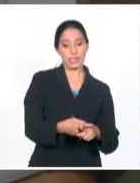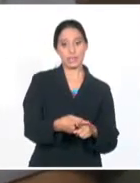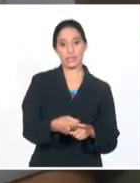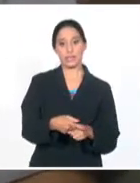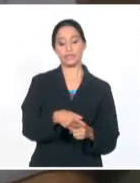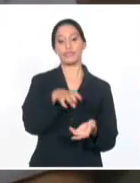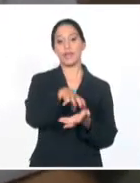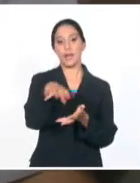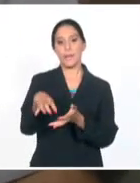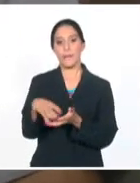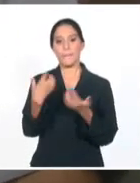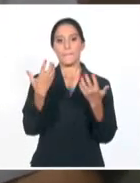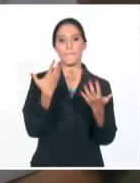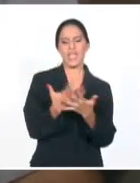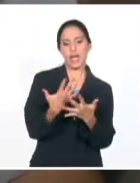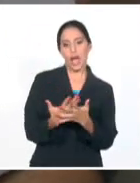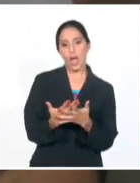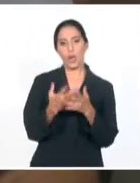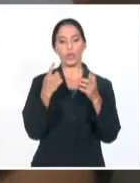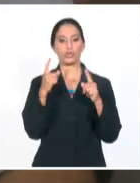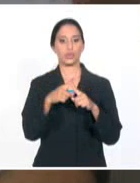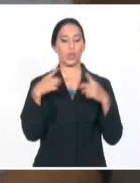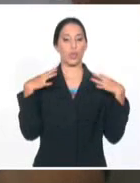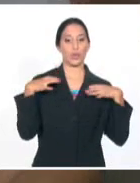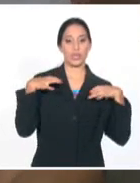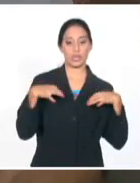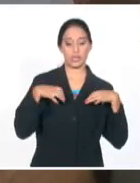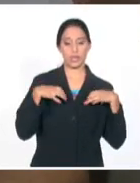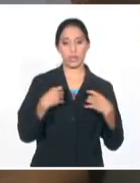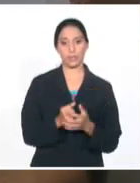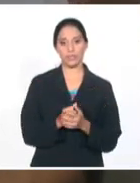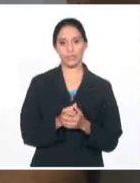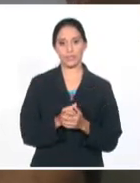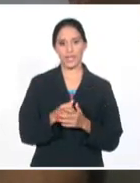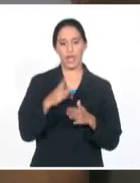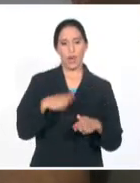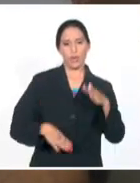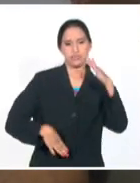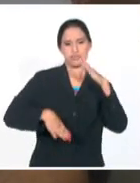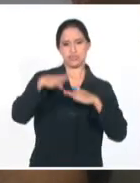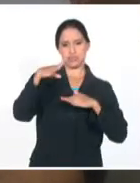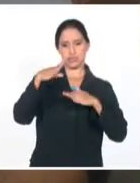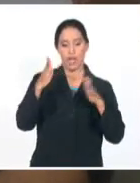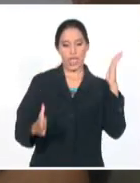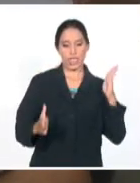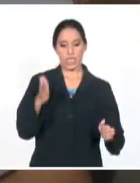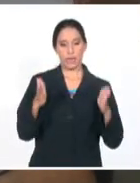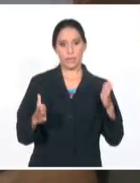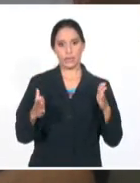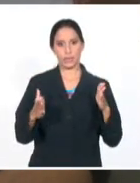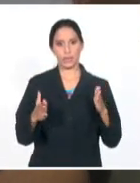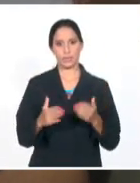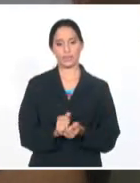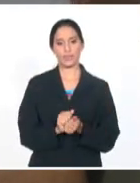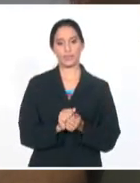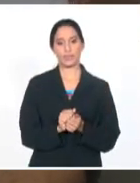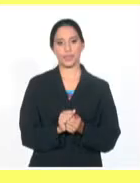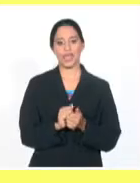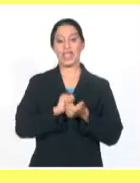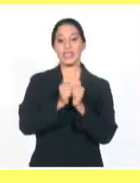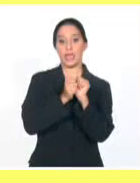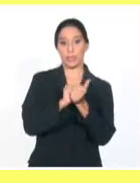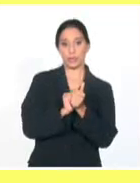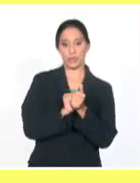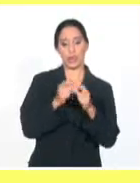y en el comienzo de la temporada alta los productos aerodeportivos que el club ofrece al